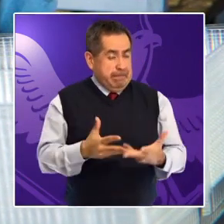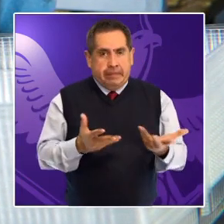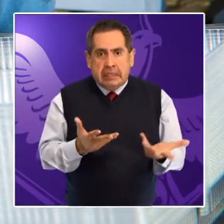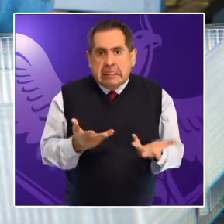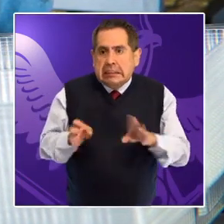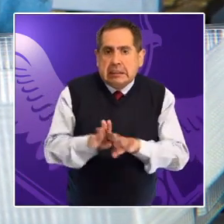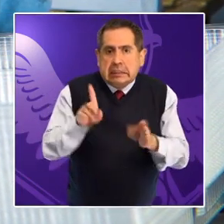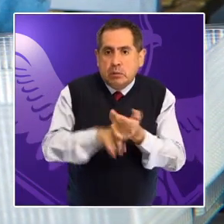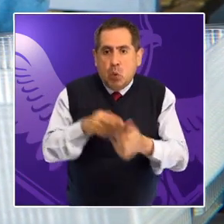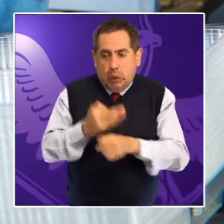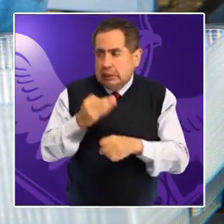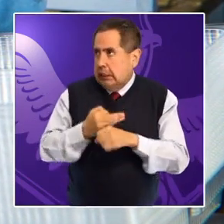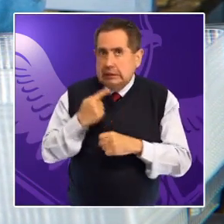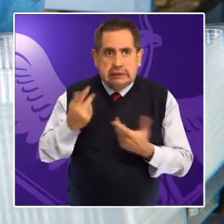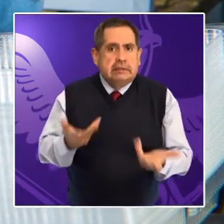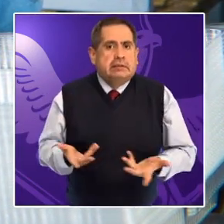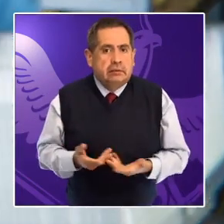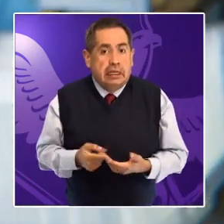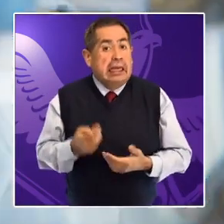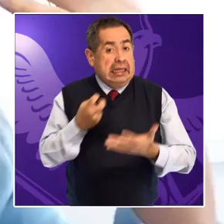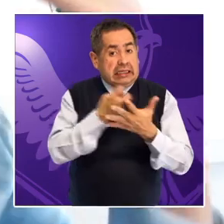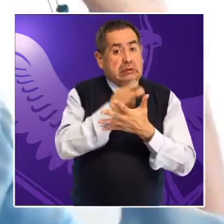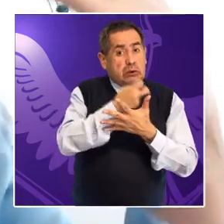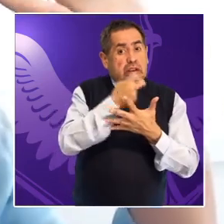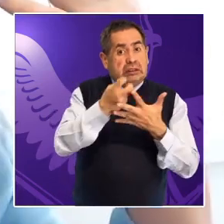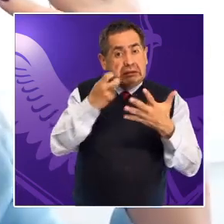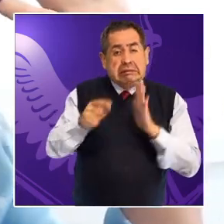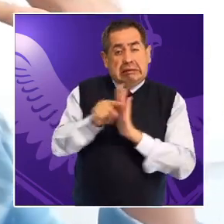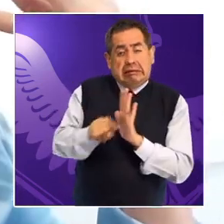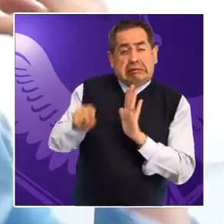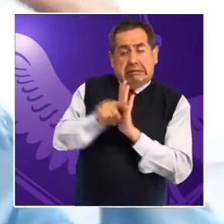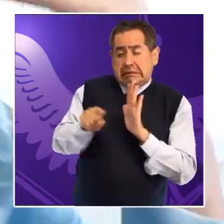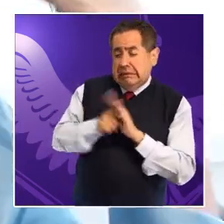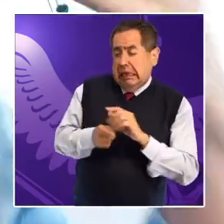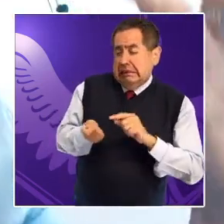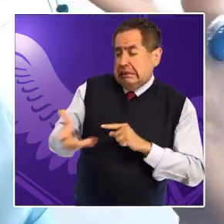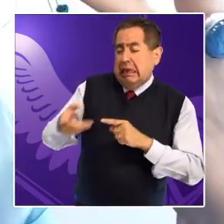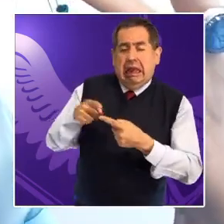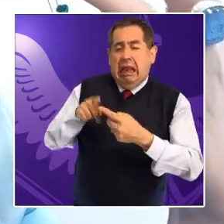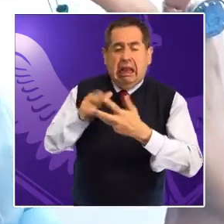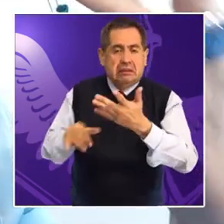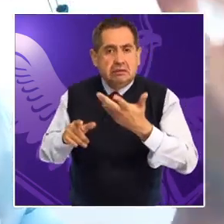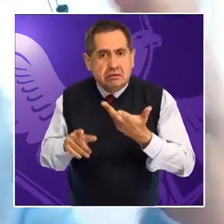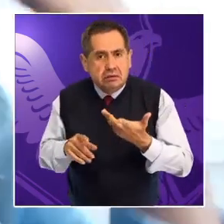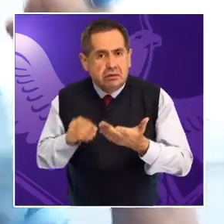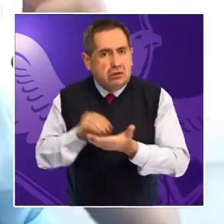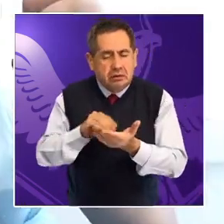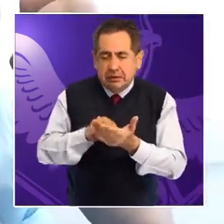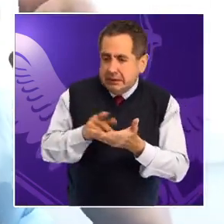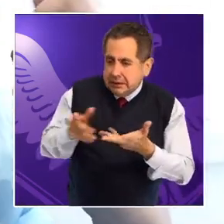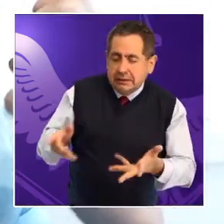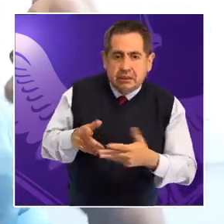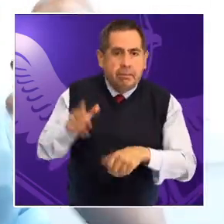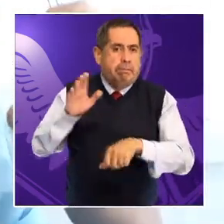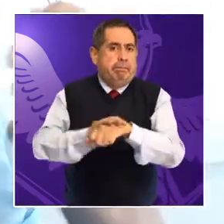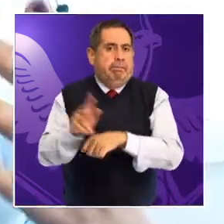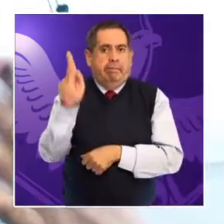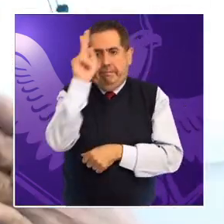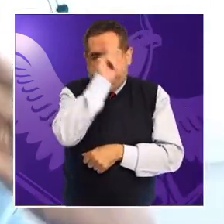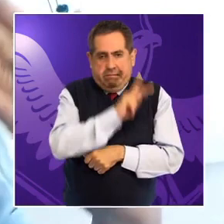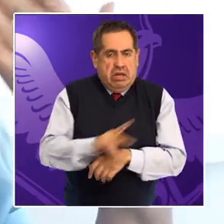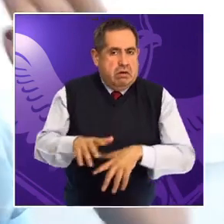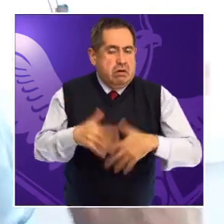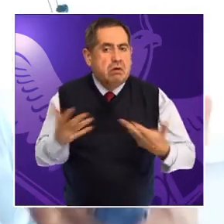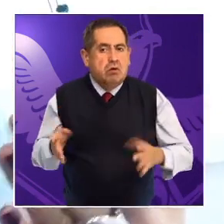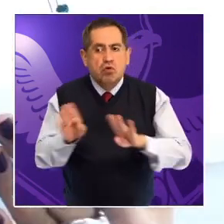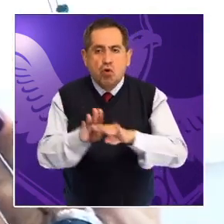social que estamos viviendo, todos estos estereotipos y prejuicios conviven, ¿no? Y se profundizan, como decíamos, en